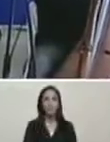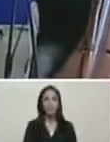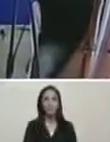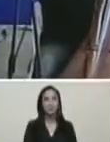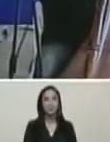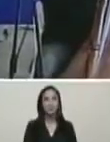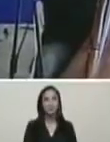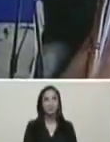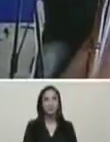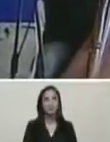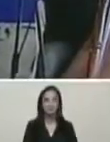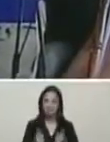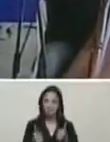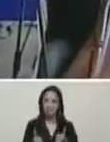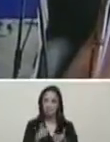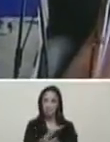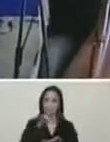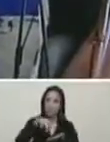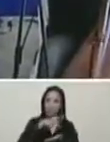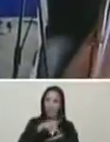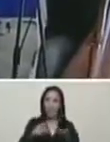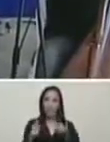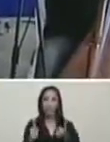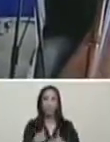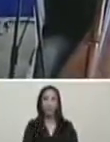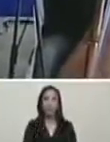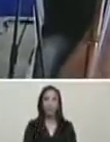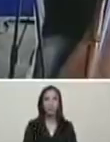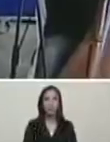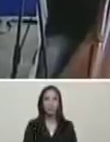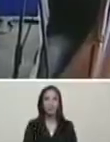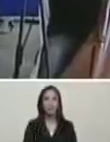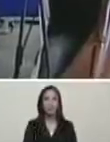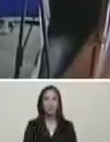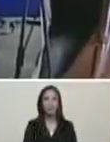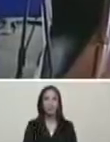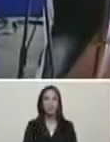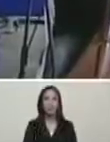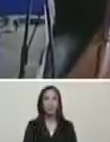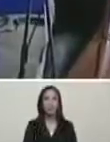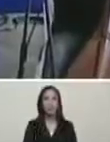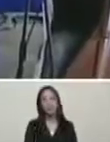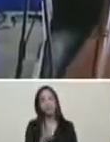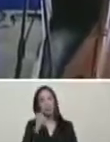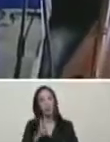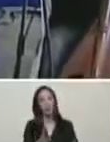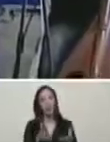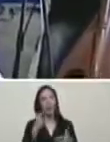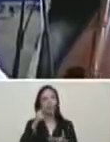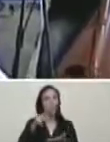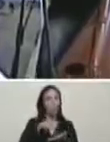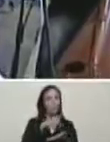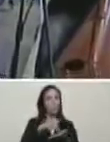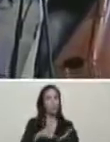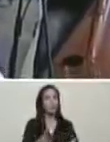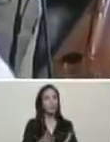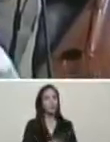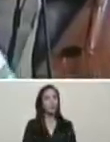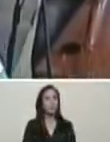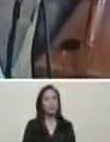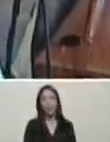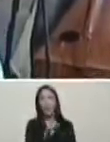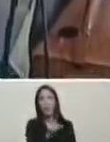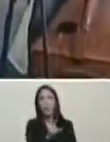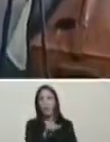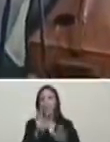Mira, la cosa se ve bien, ¿vale? Mal no se ve. Ahí vamos ganando. Del 1 al